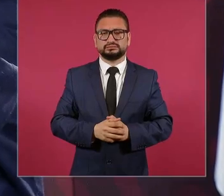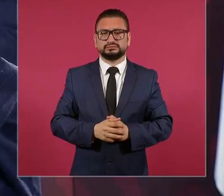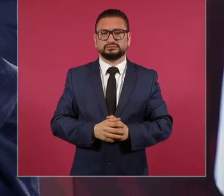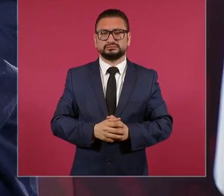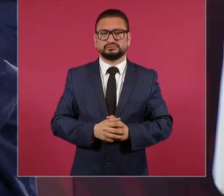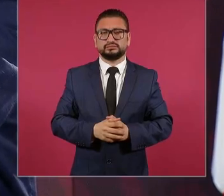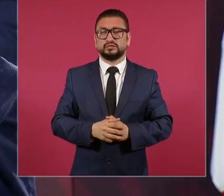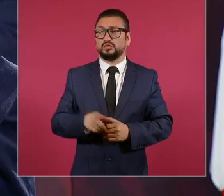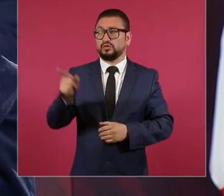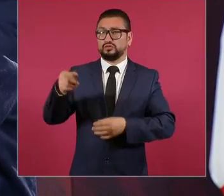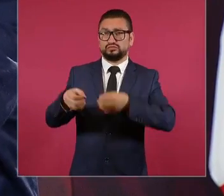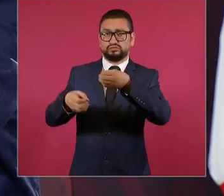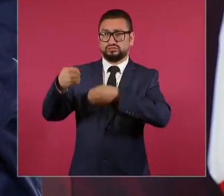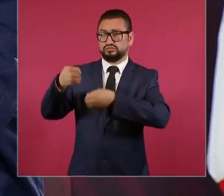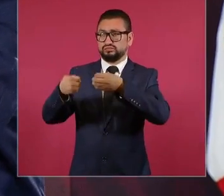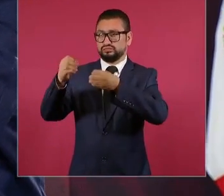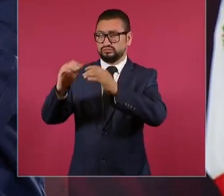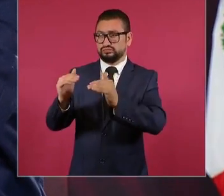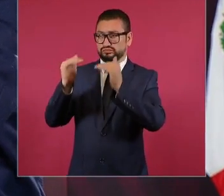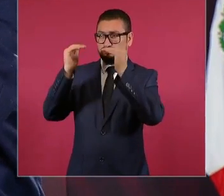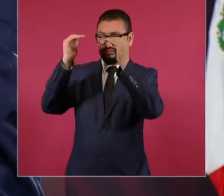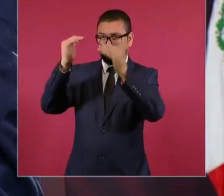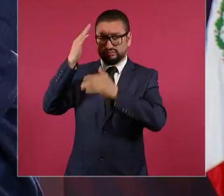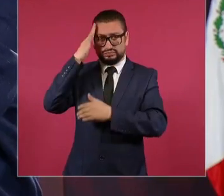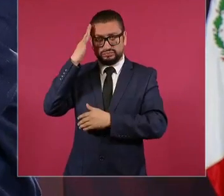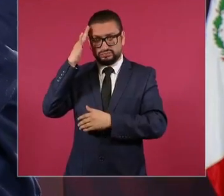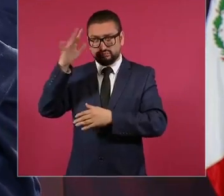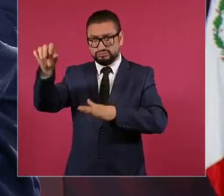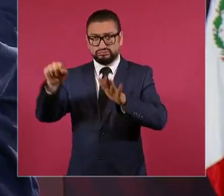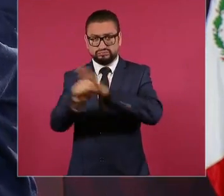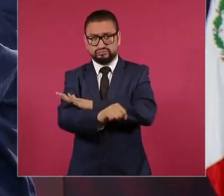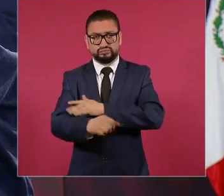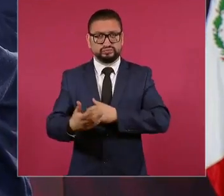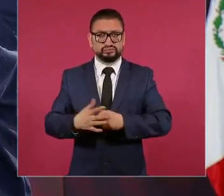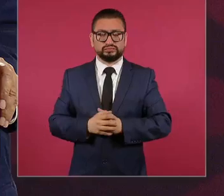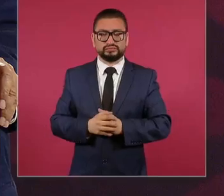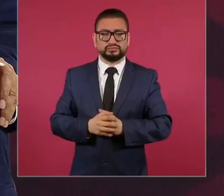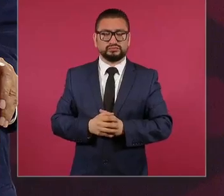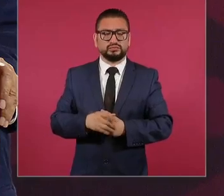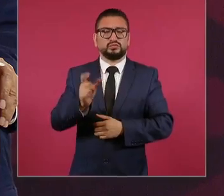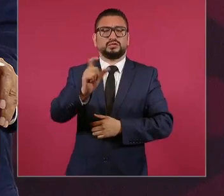Un magistrado, un ministro.